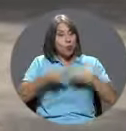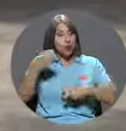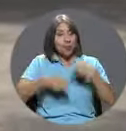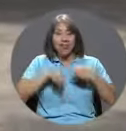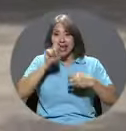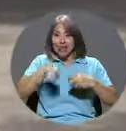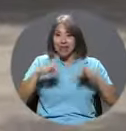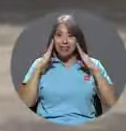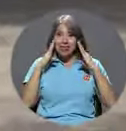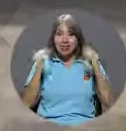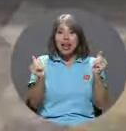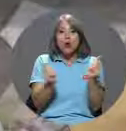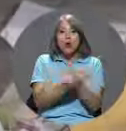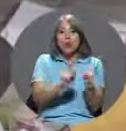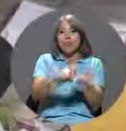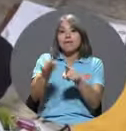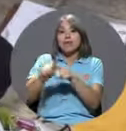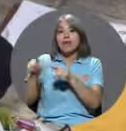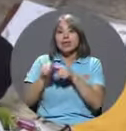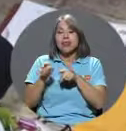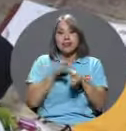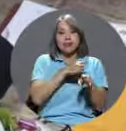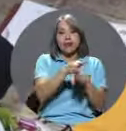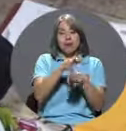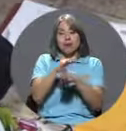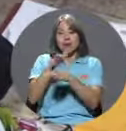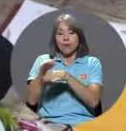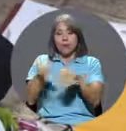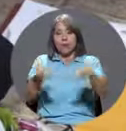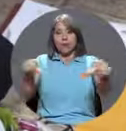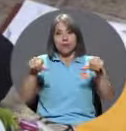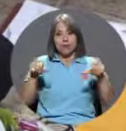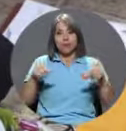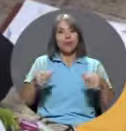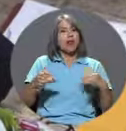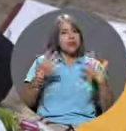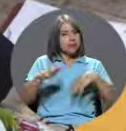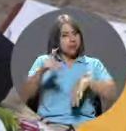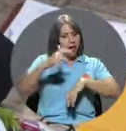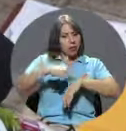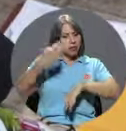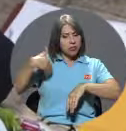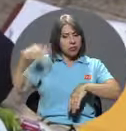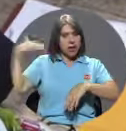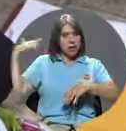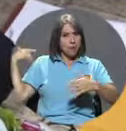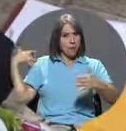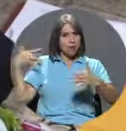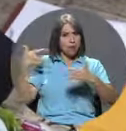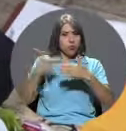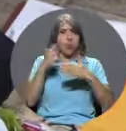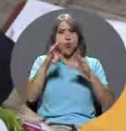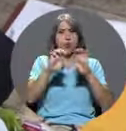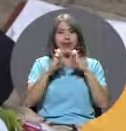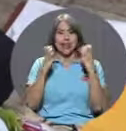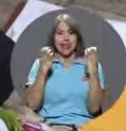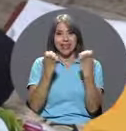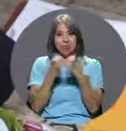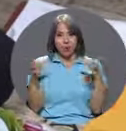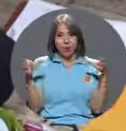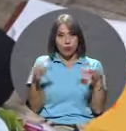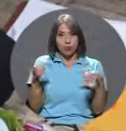abordar interdisciplinariamente y por tanto hemos creado desde hace un tiempo para acá una comisión, un